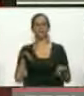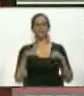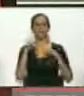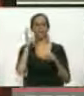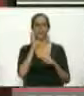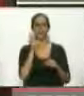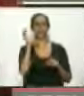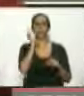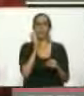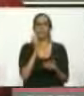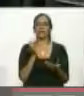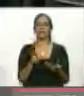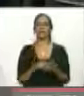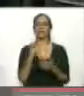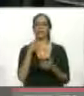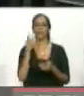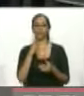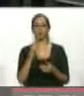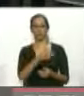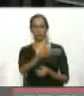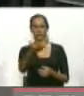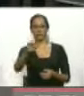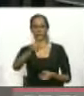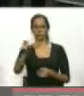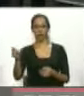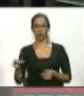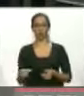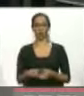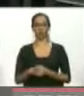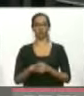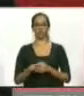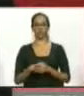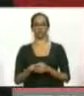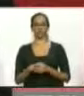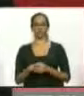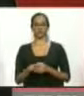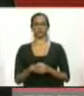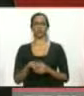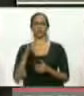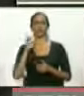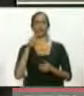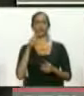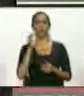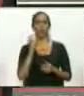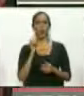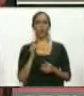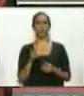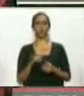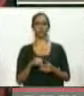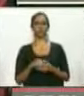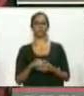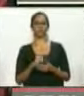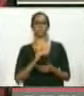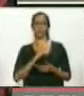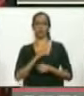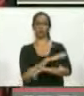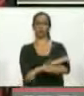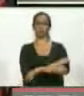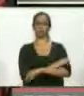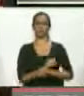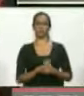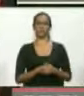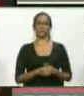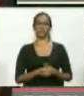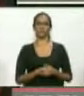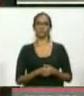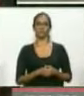que capriles yo más político que no se ha jugado real va a hace falta en la oposición yo puedo